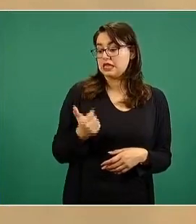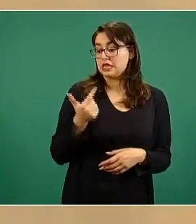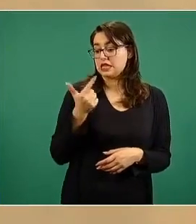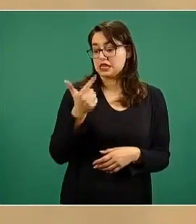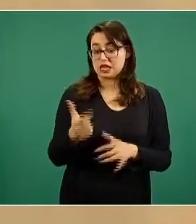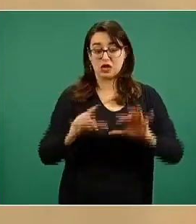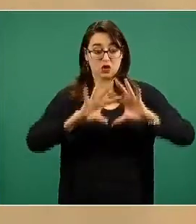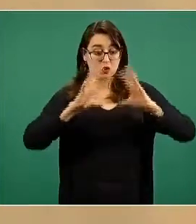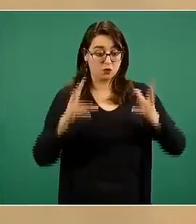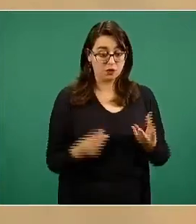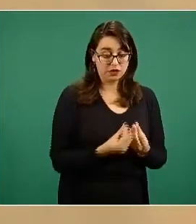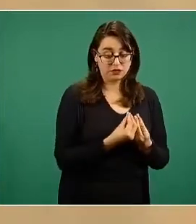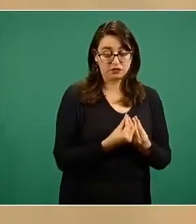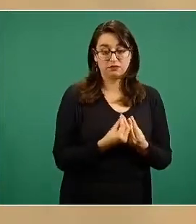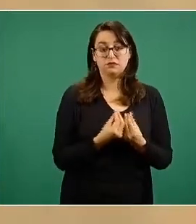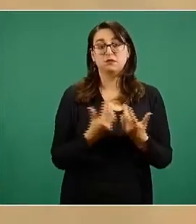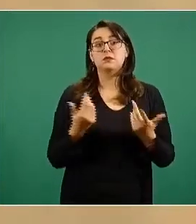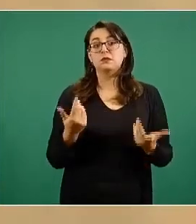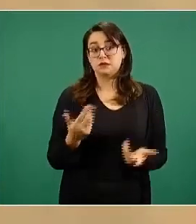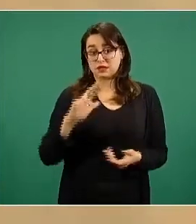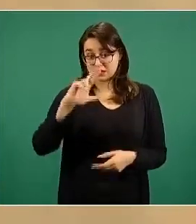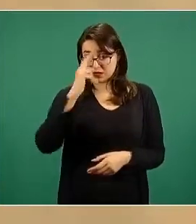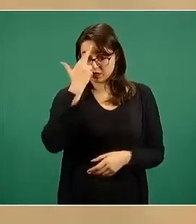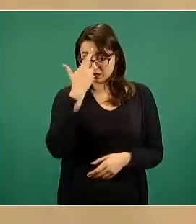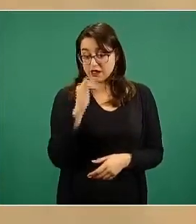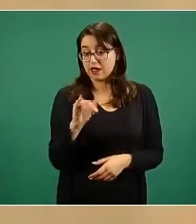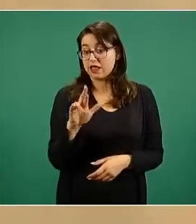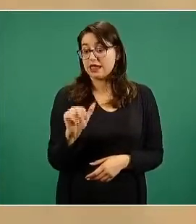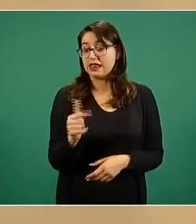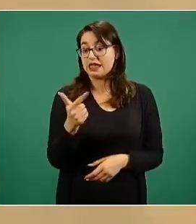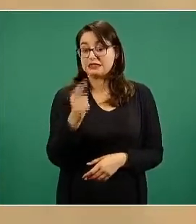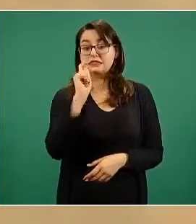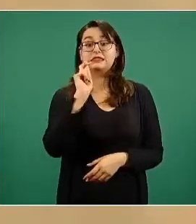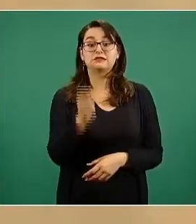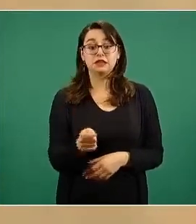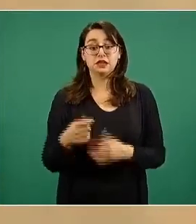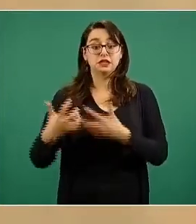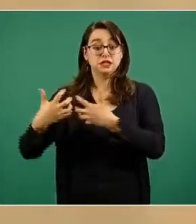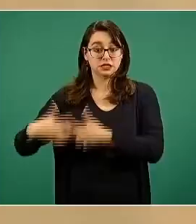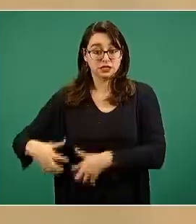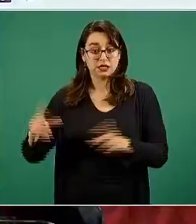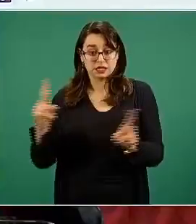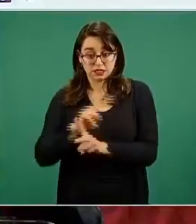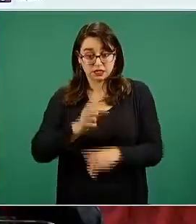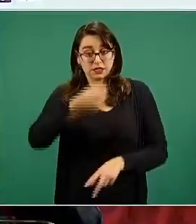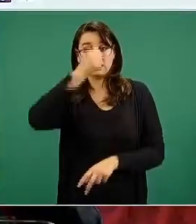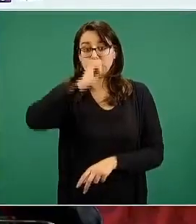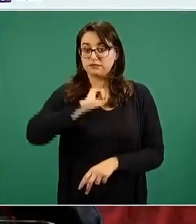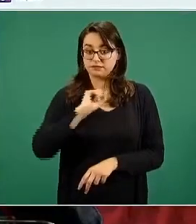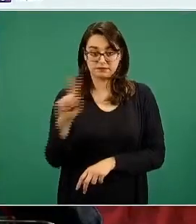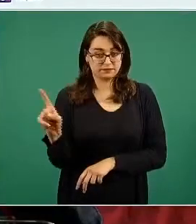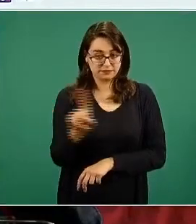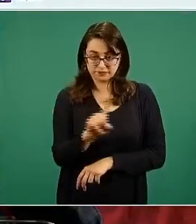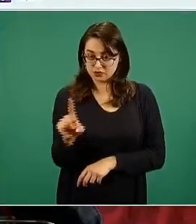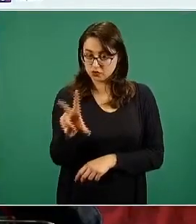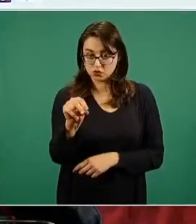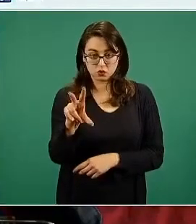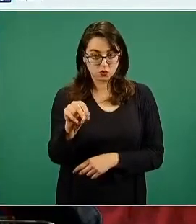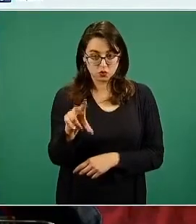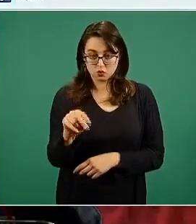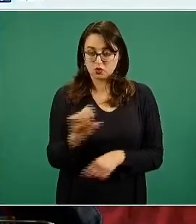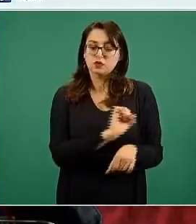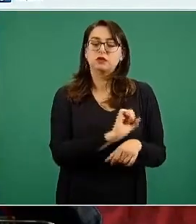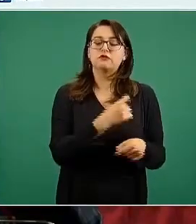que no requiere de cuidados intensivos, que no tiene un respirador mecánico